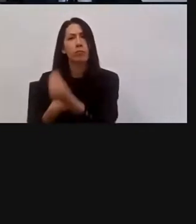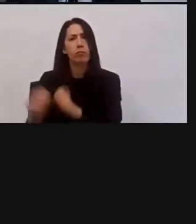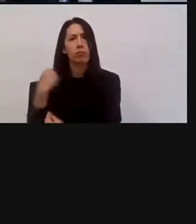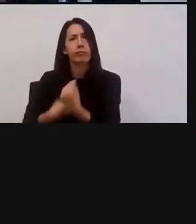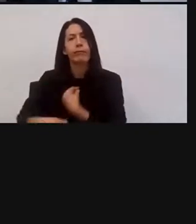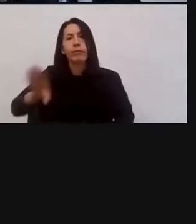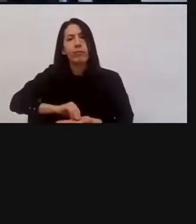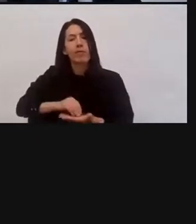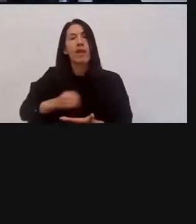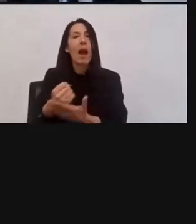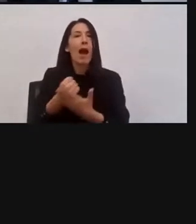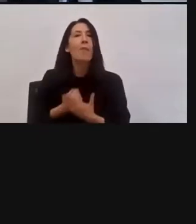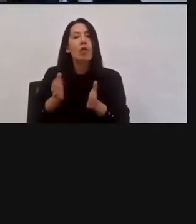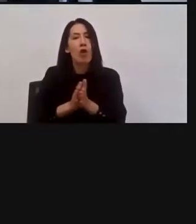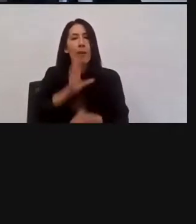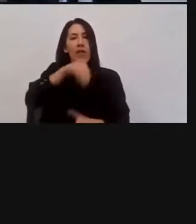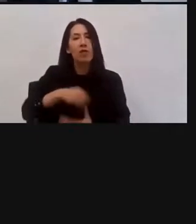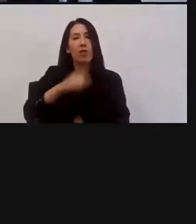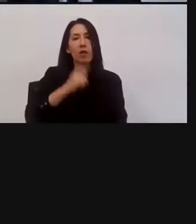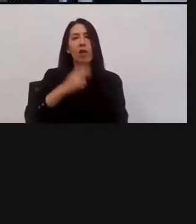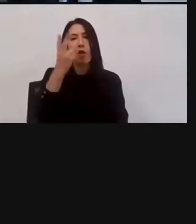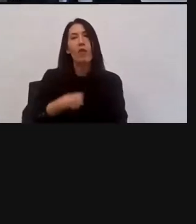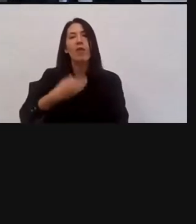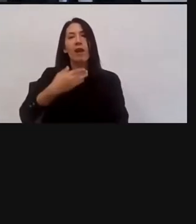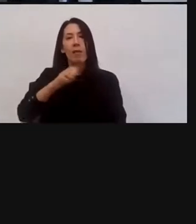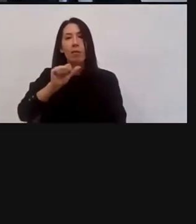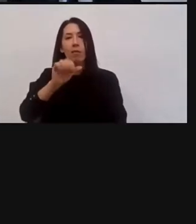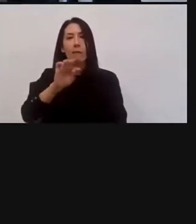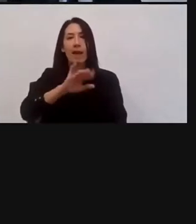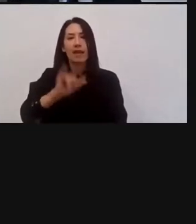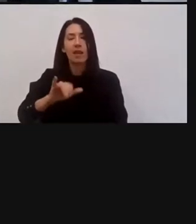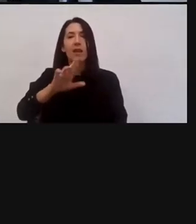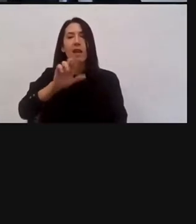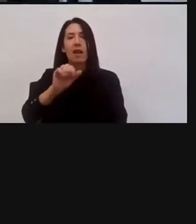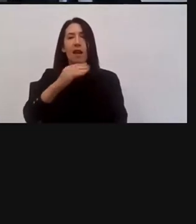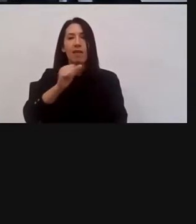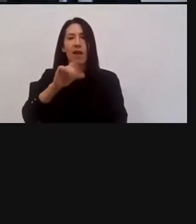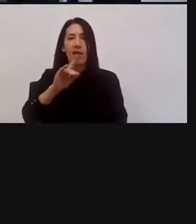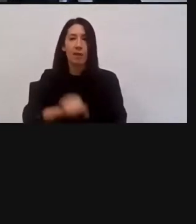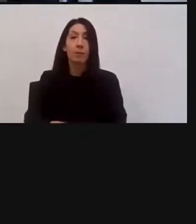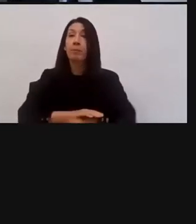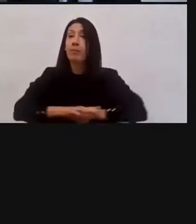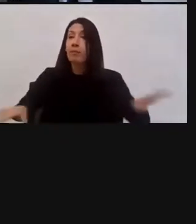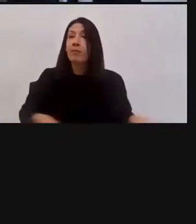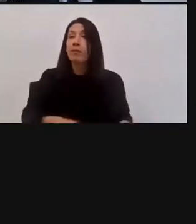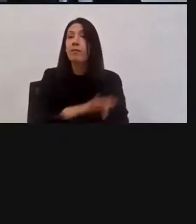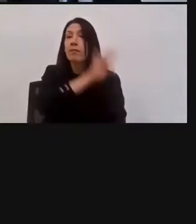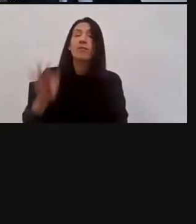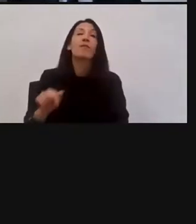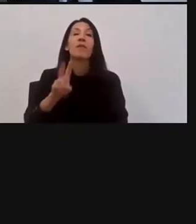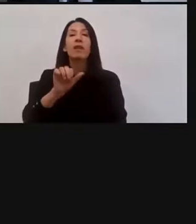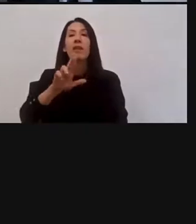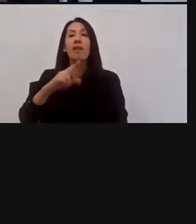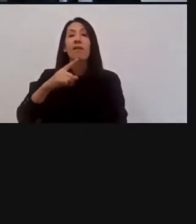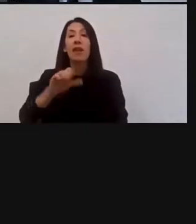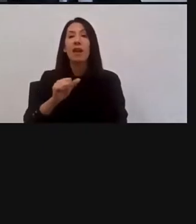nuestra compañera de la Fundación ONCE, Beatriz Rabadán. Sin más, Virginia, te doy la palabra y